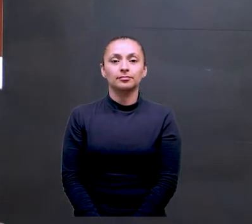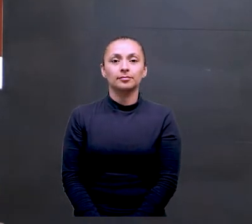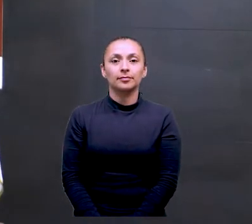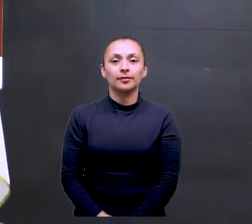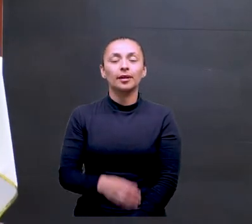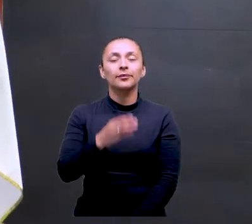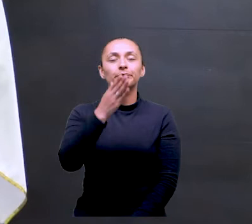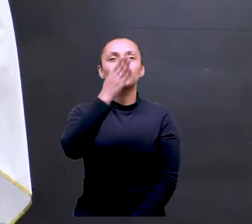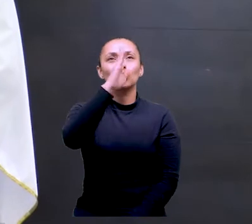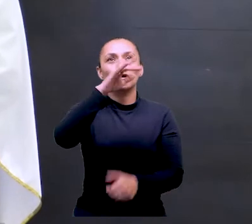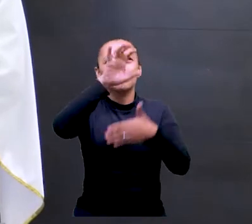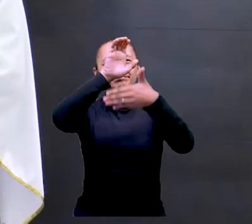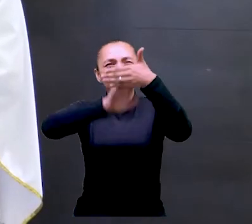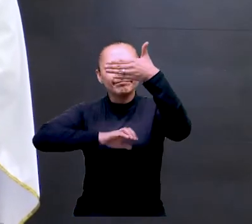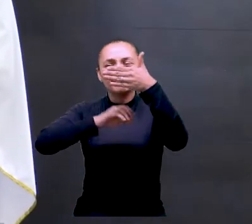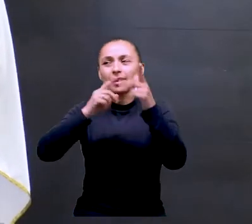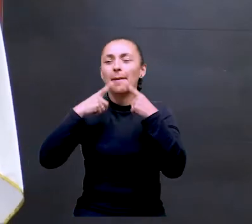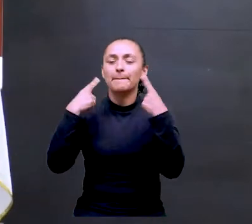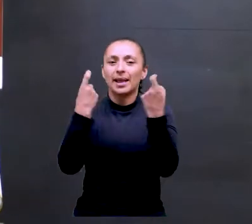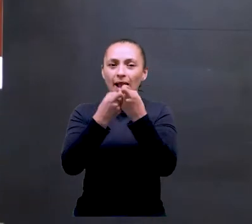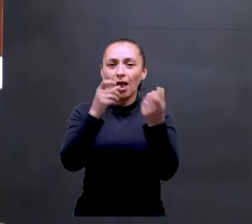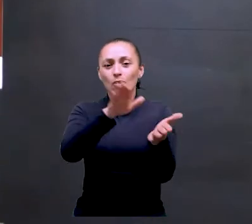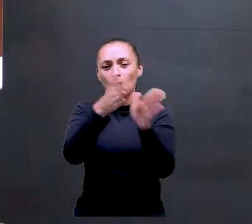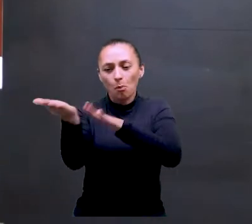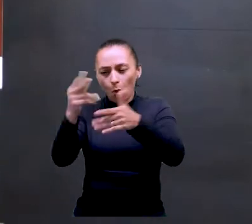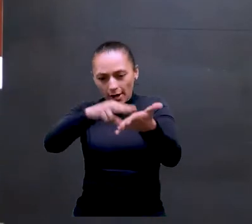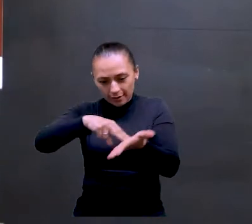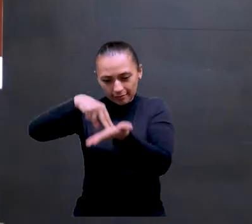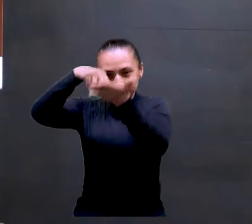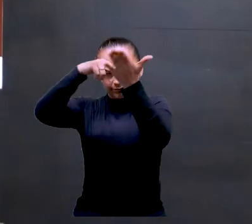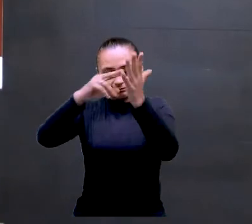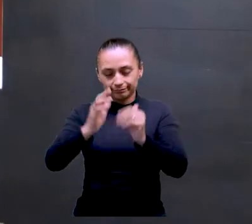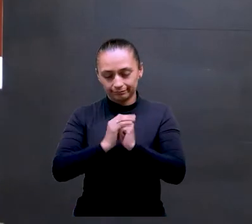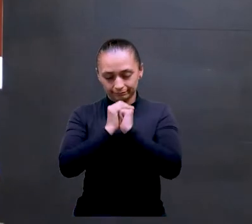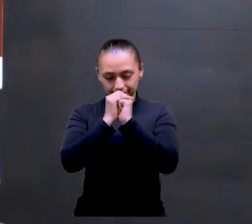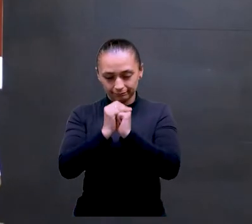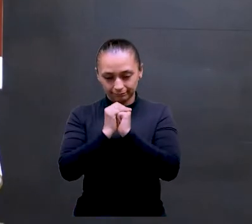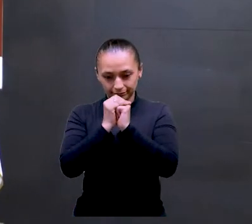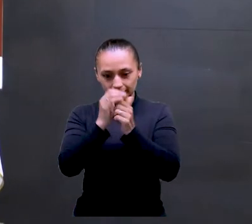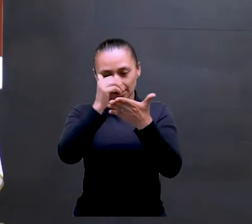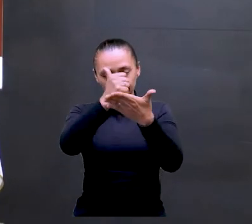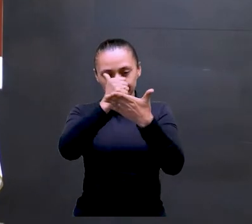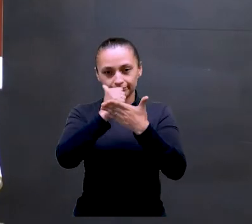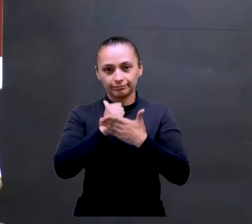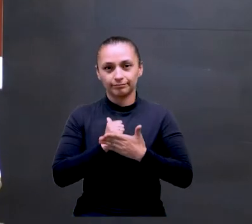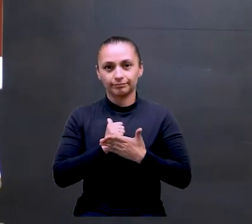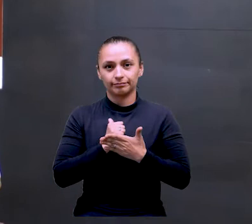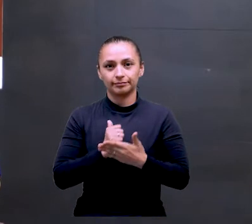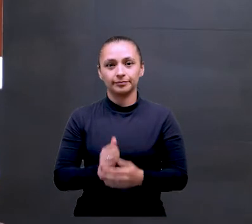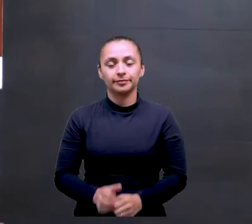tú que has destruido el pecado y la mujer esté con tu resurrección señor ten piedad